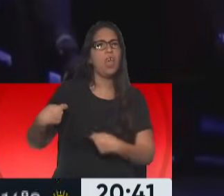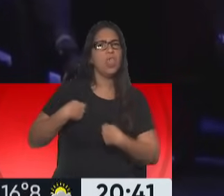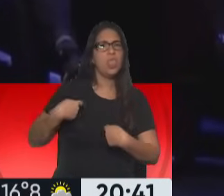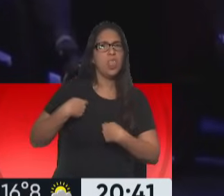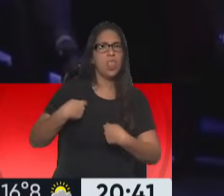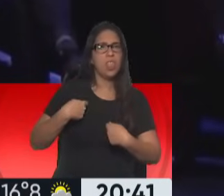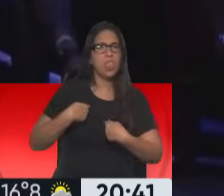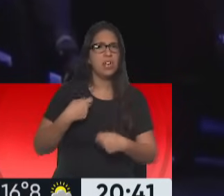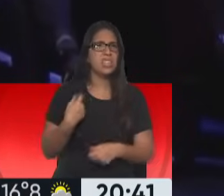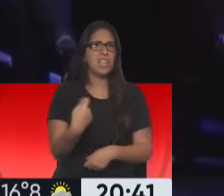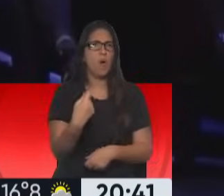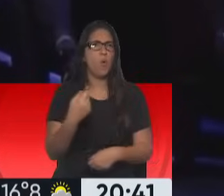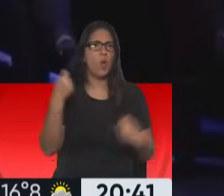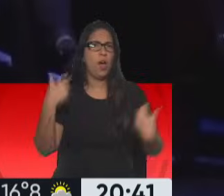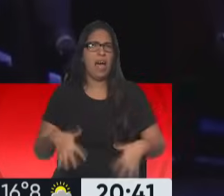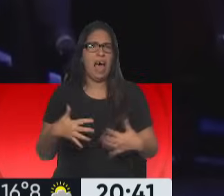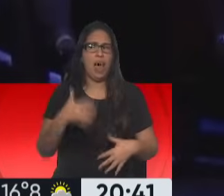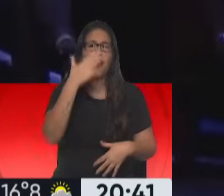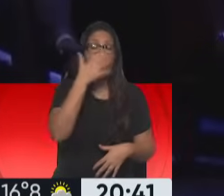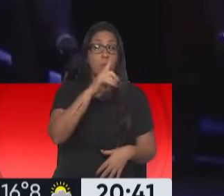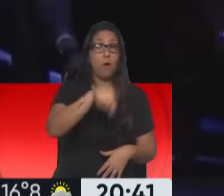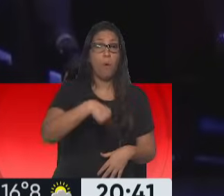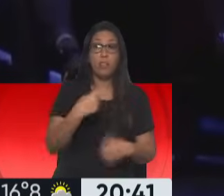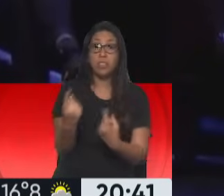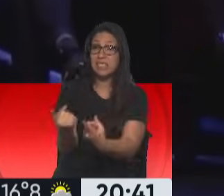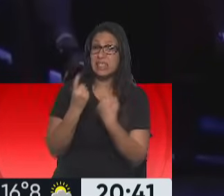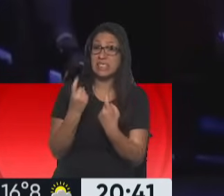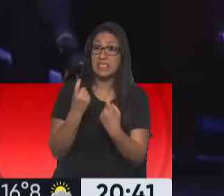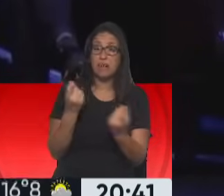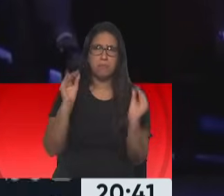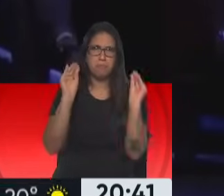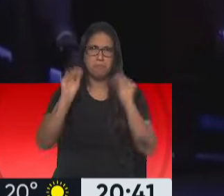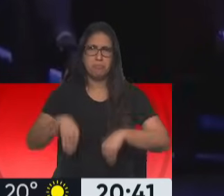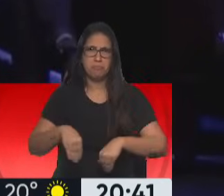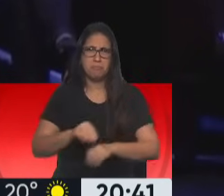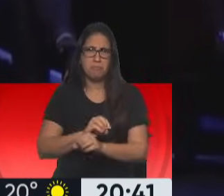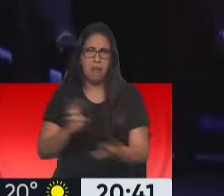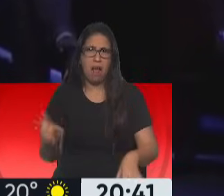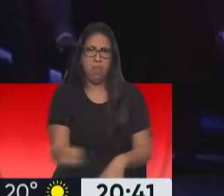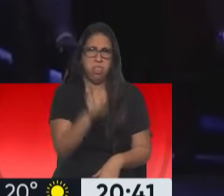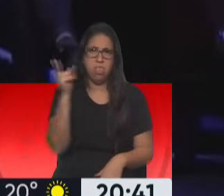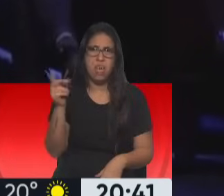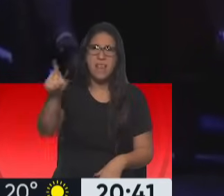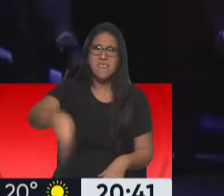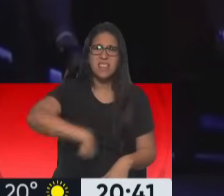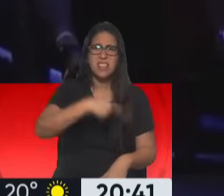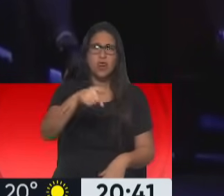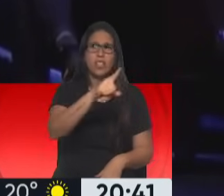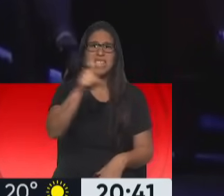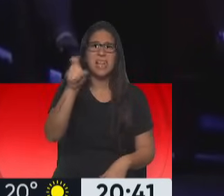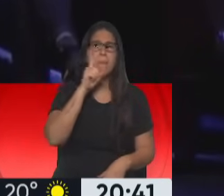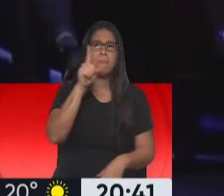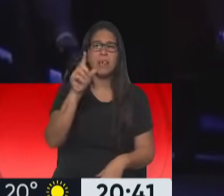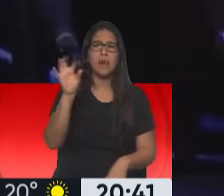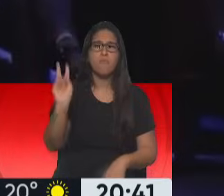un seguro carísimo y al momento de responder, respondió pésimamente. Y eso costó 100.000